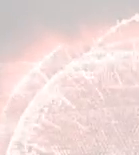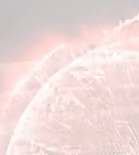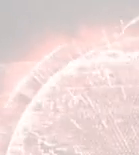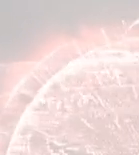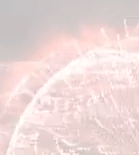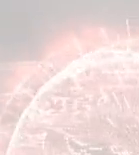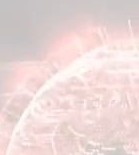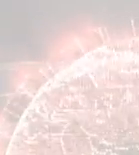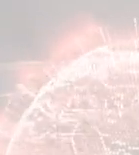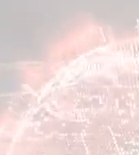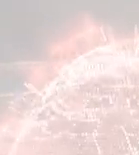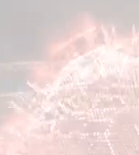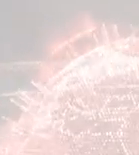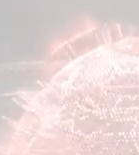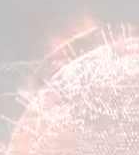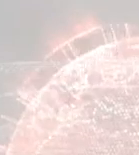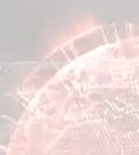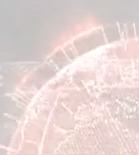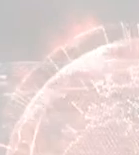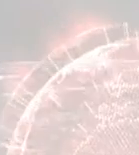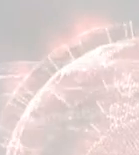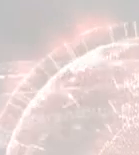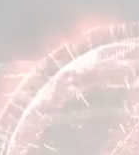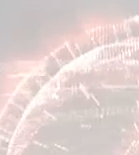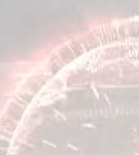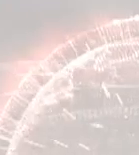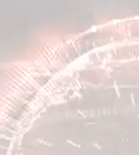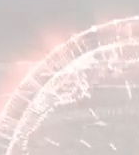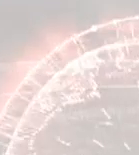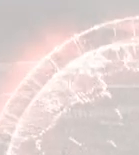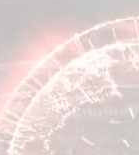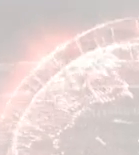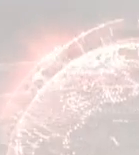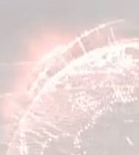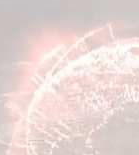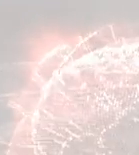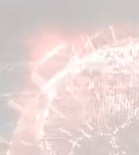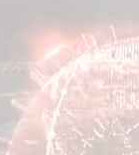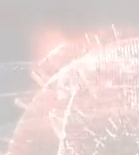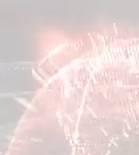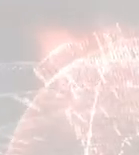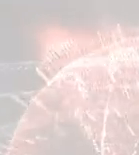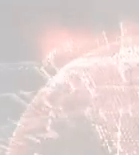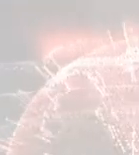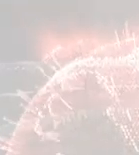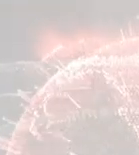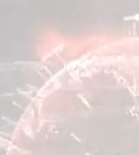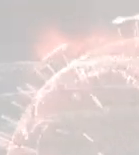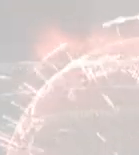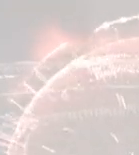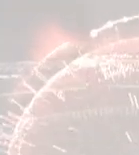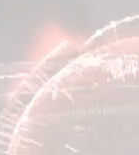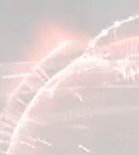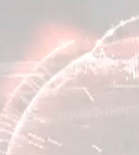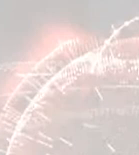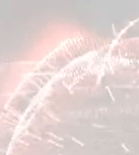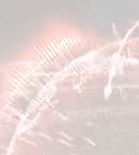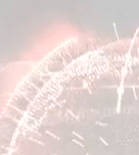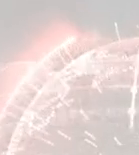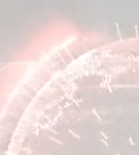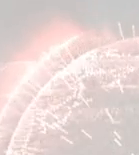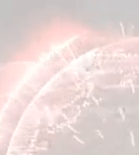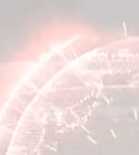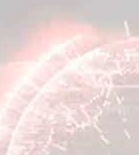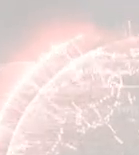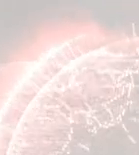son buenas noticias. Está el Coneval esta semana dando a conocer cifras que reflejan una disminución en